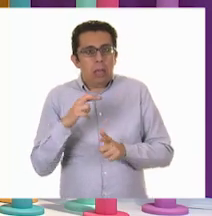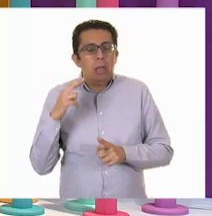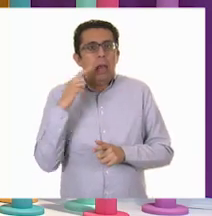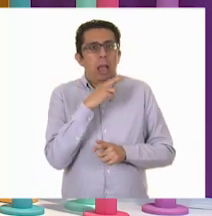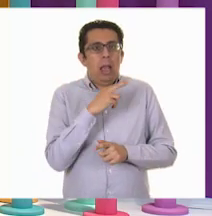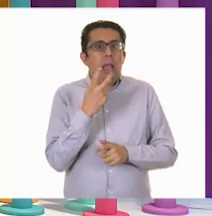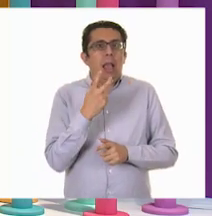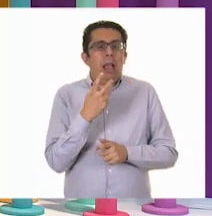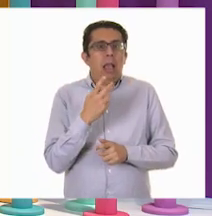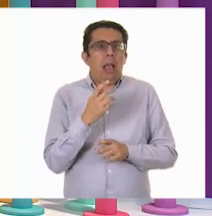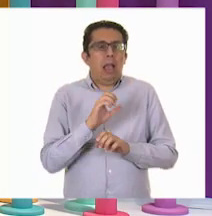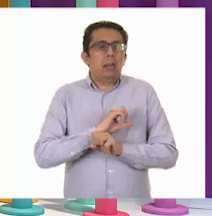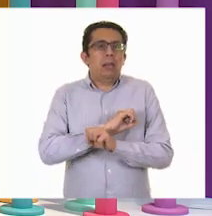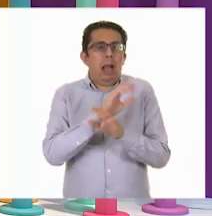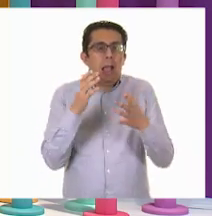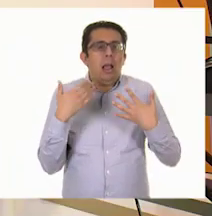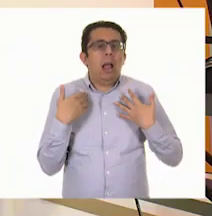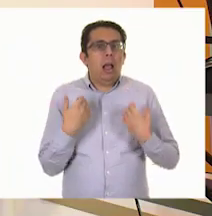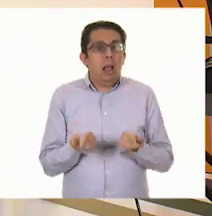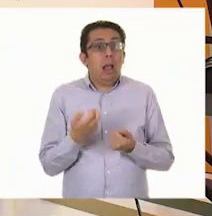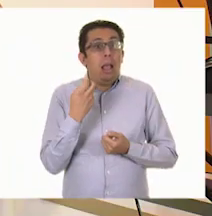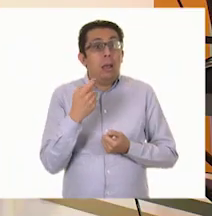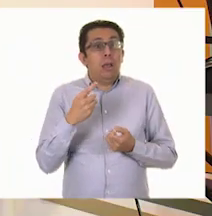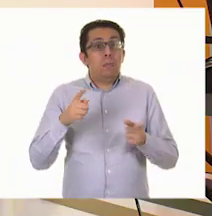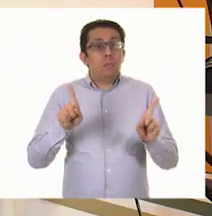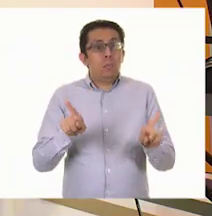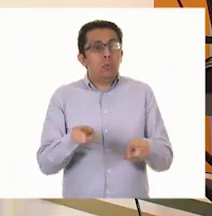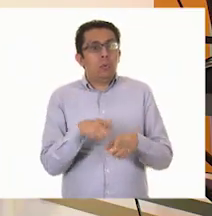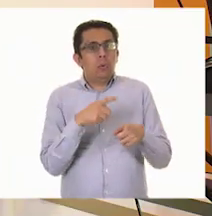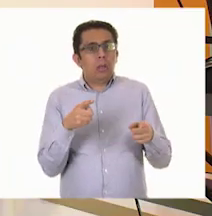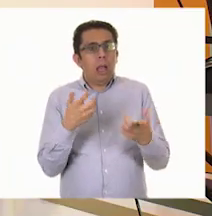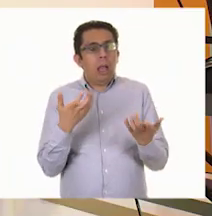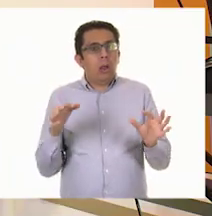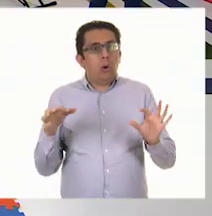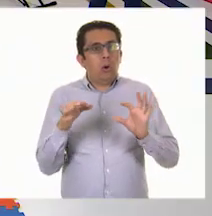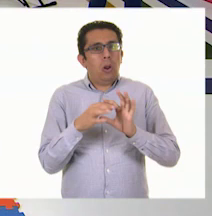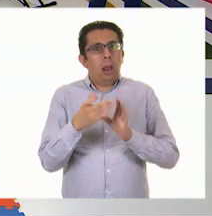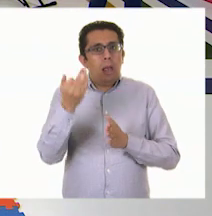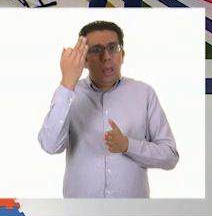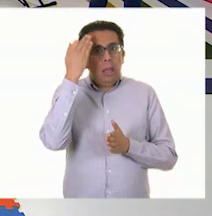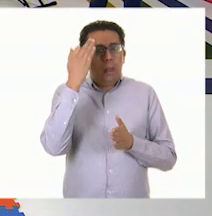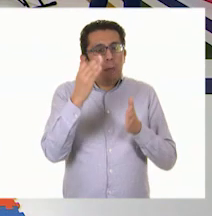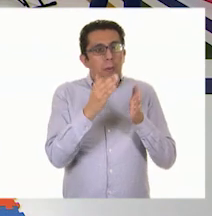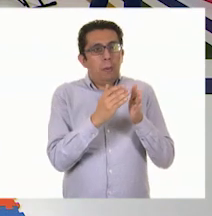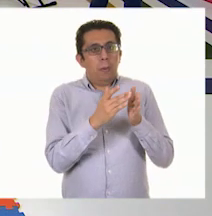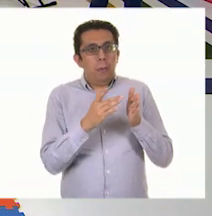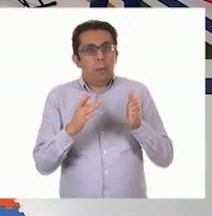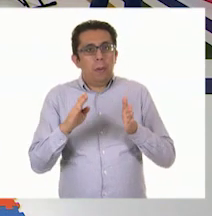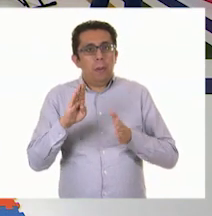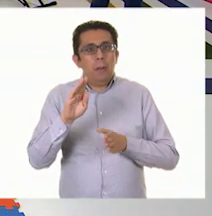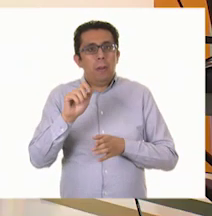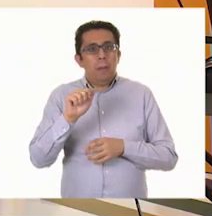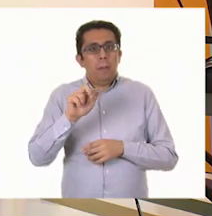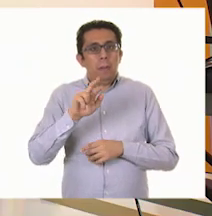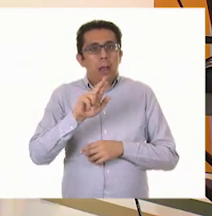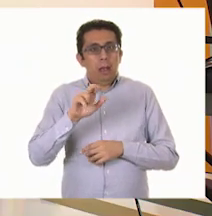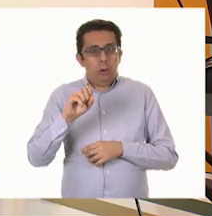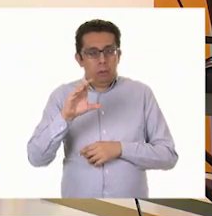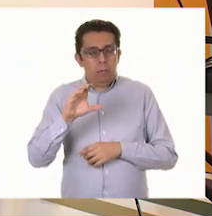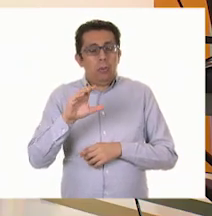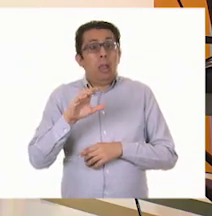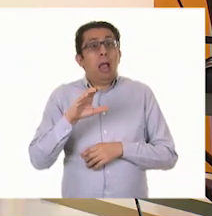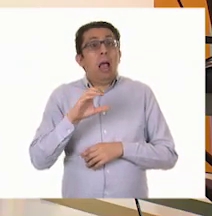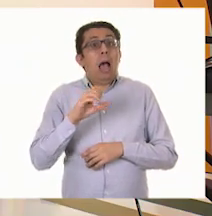muy clara. ¿Y quién lo iba a decir? Con esta música del estilo barroco. Así es. Oye, todavía tenemos un video de dos